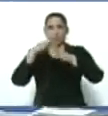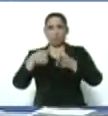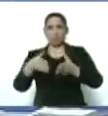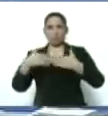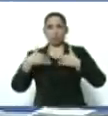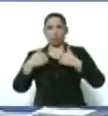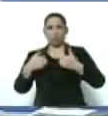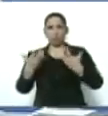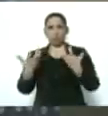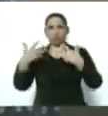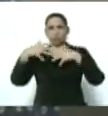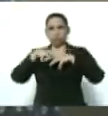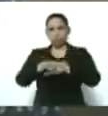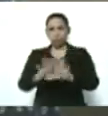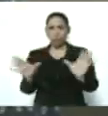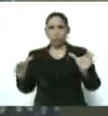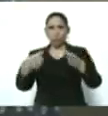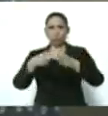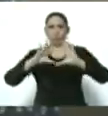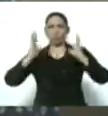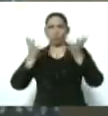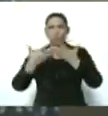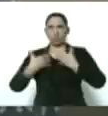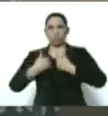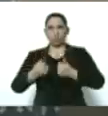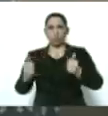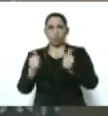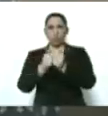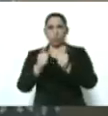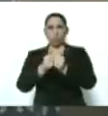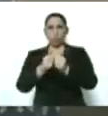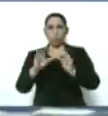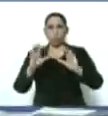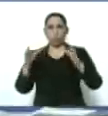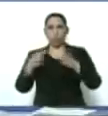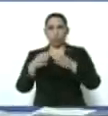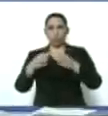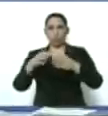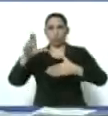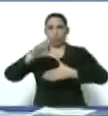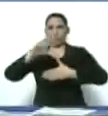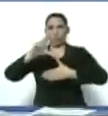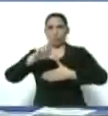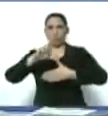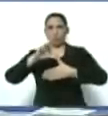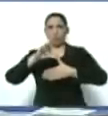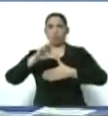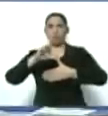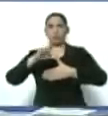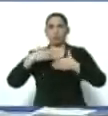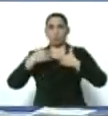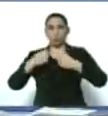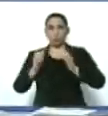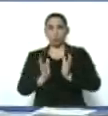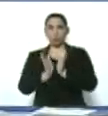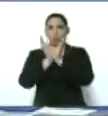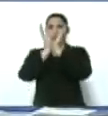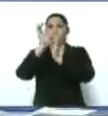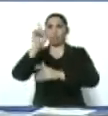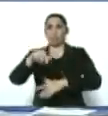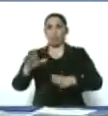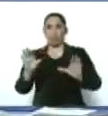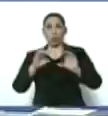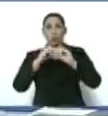coordinación perfecta con la Organización Mundial de la Salud, con la Organización Panamericana de la Salud, con la UNICEF, con la